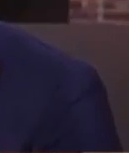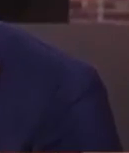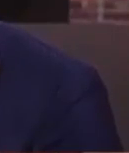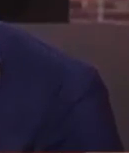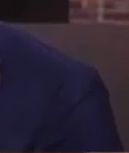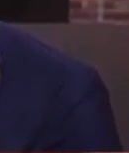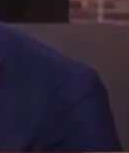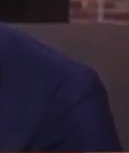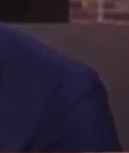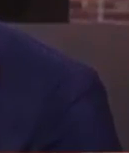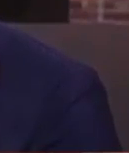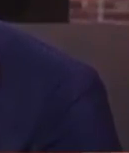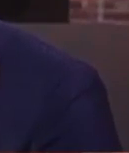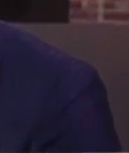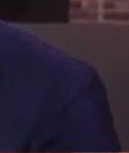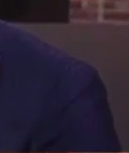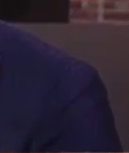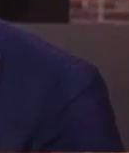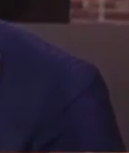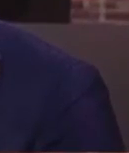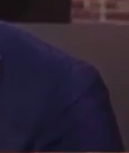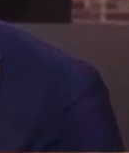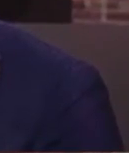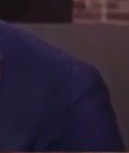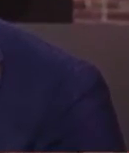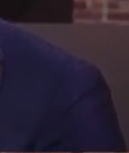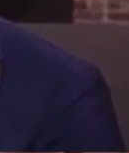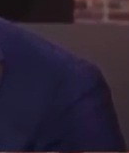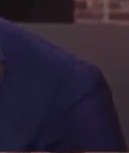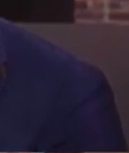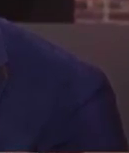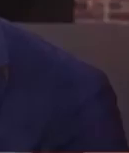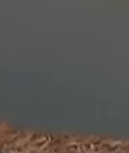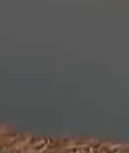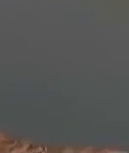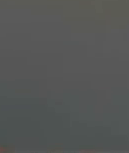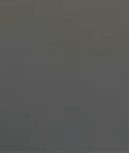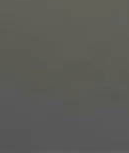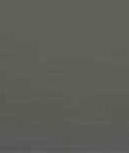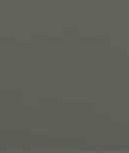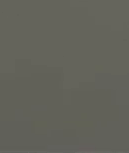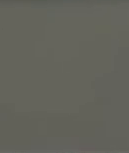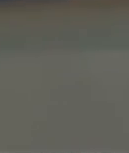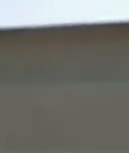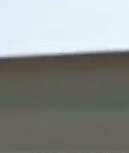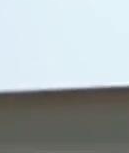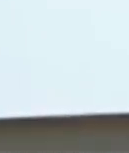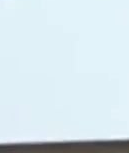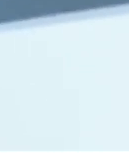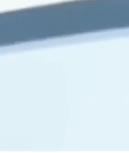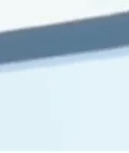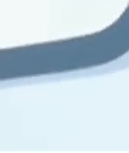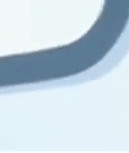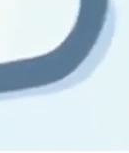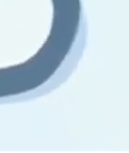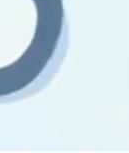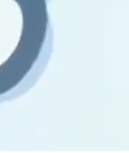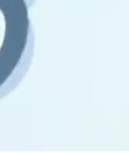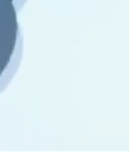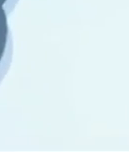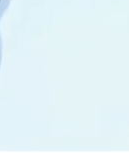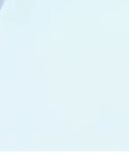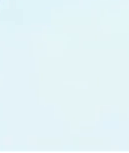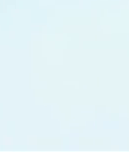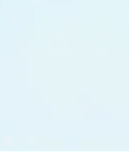Es decir, no presentarán su propia demanda, sino que se unirán a las acciones legales que se lleven a cabo, según lo señaló